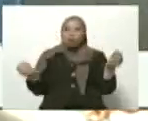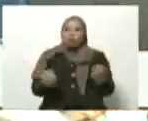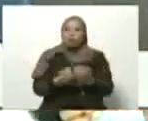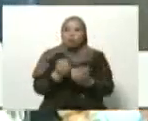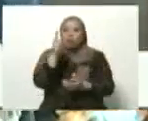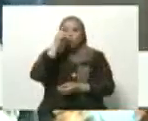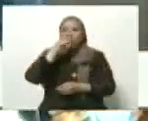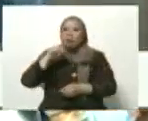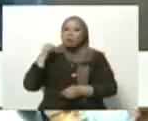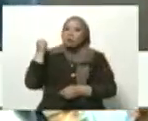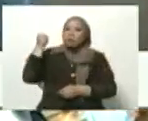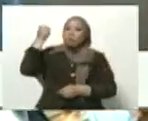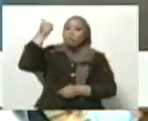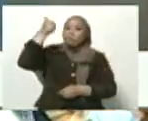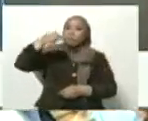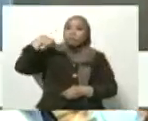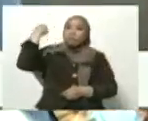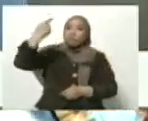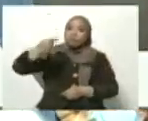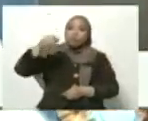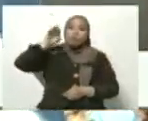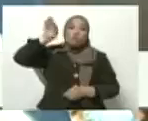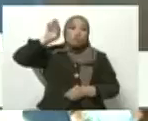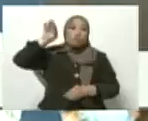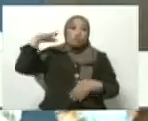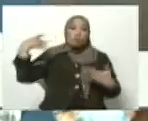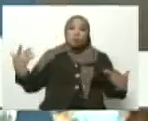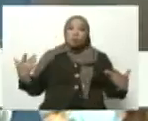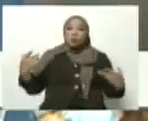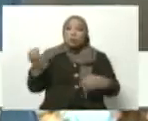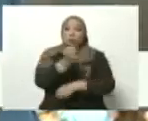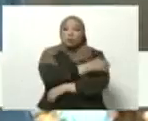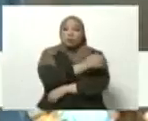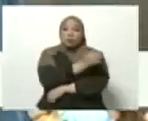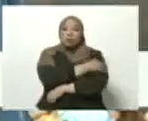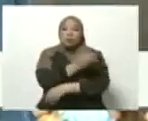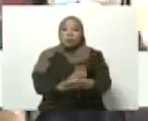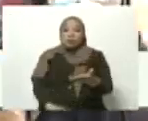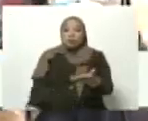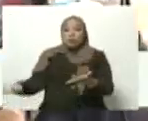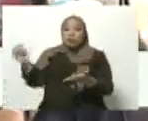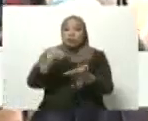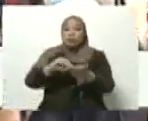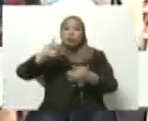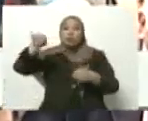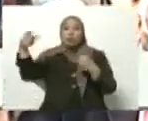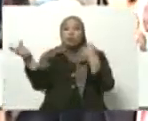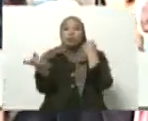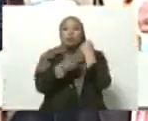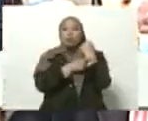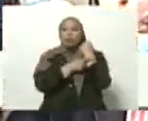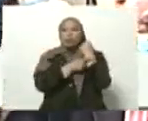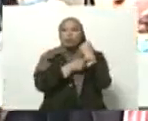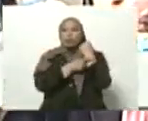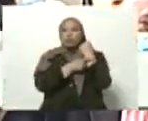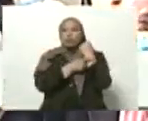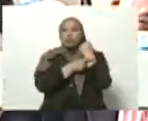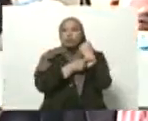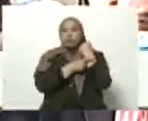años, la oposición vuelve con el mismo tema de Guaidó, vale, por Dios y la Virgen,